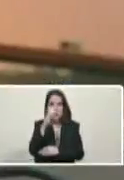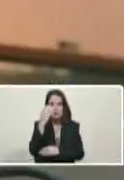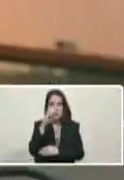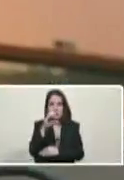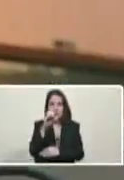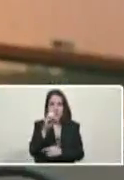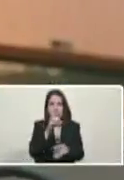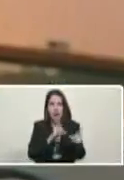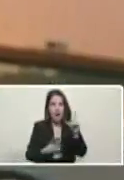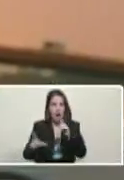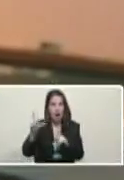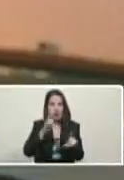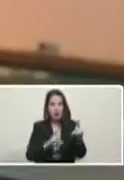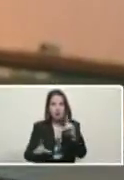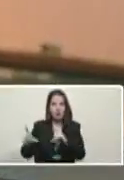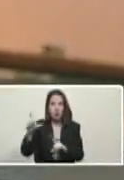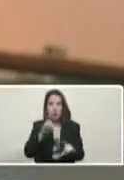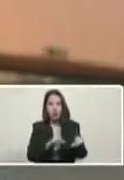Laboratorio de Embrujos,